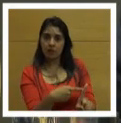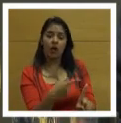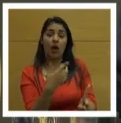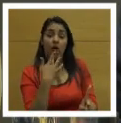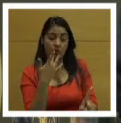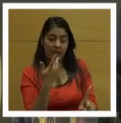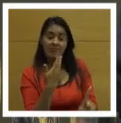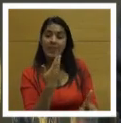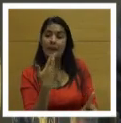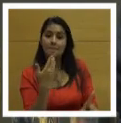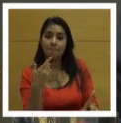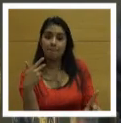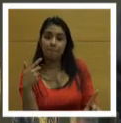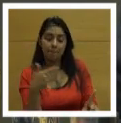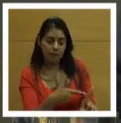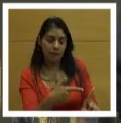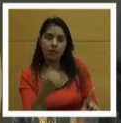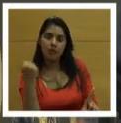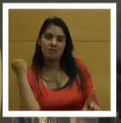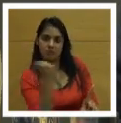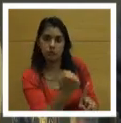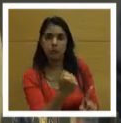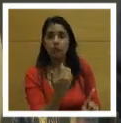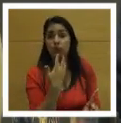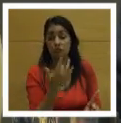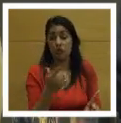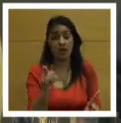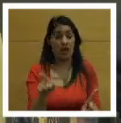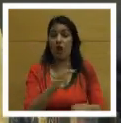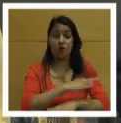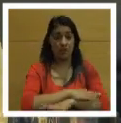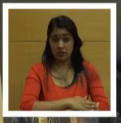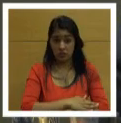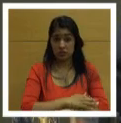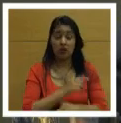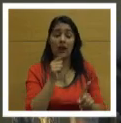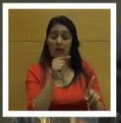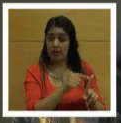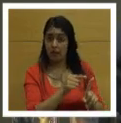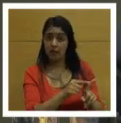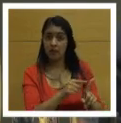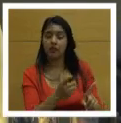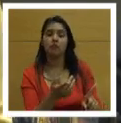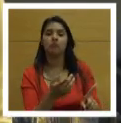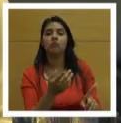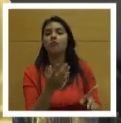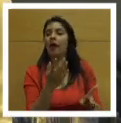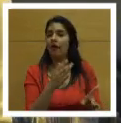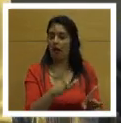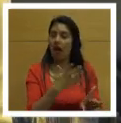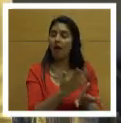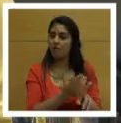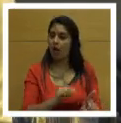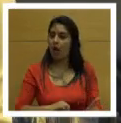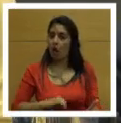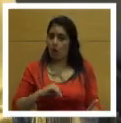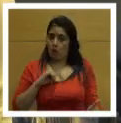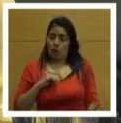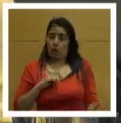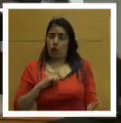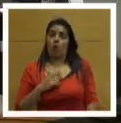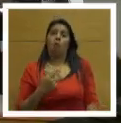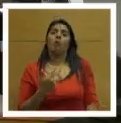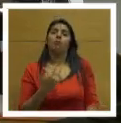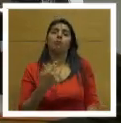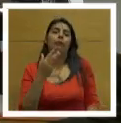había ejercido esta agresión por una represalia, porque creía que esta víctima iba a hablar de él. Entonces había todo un orgullo afectado